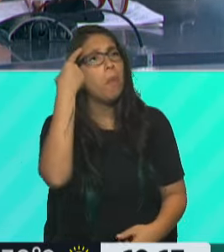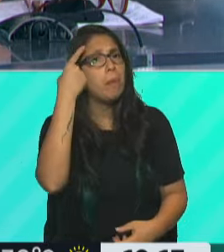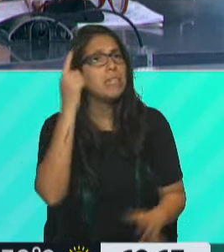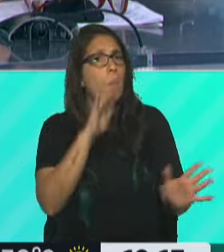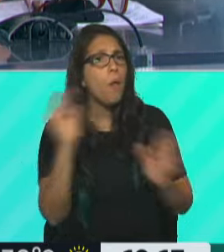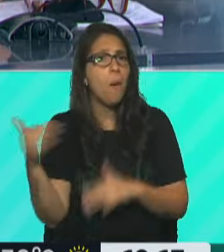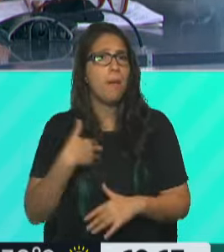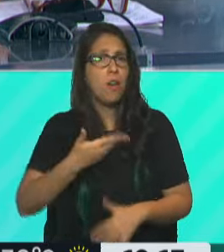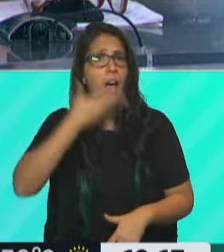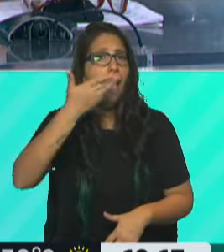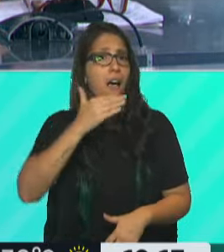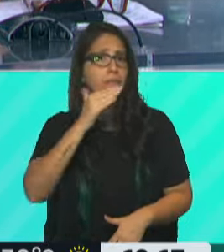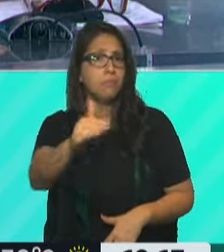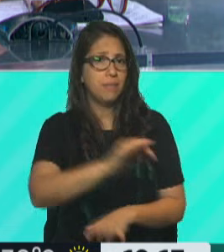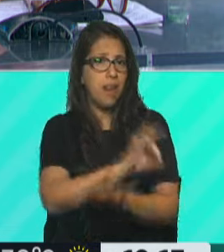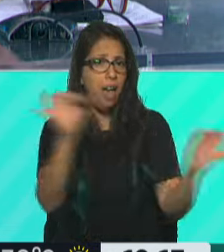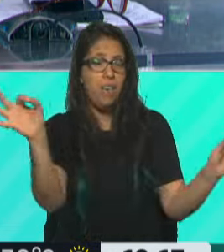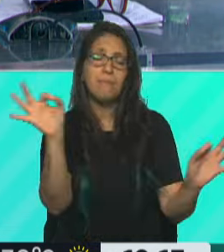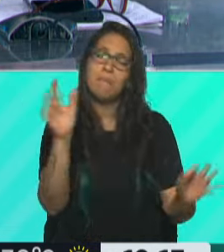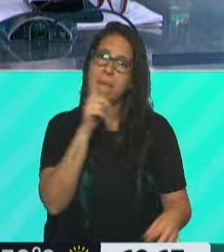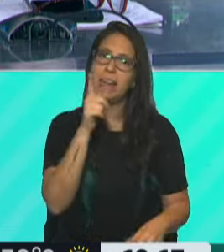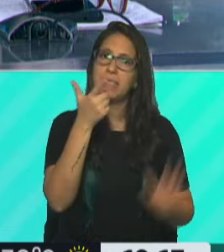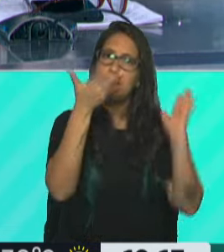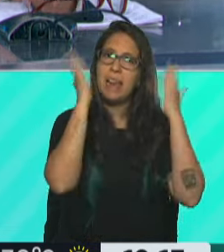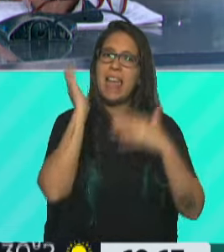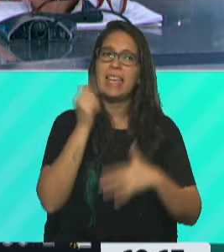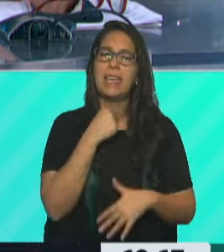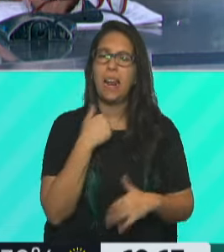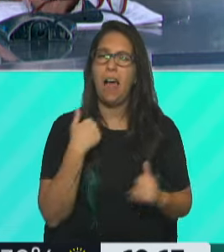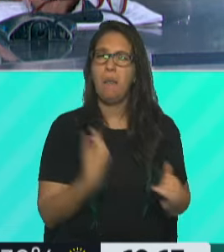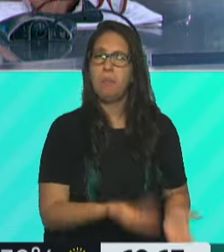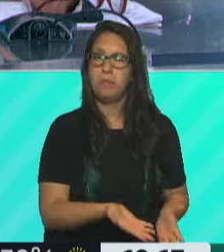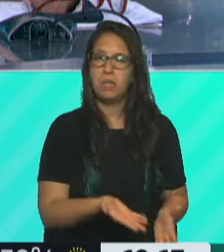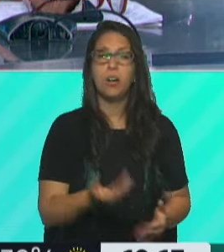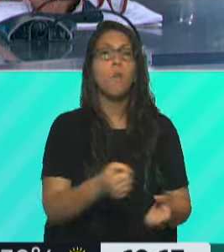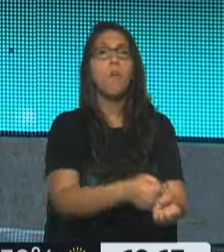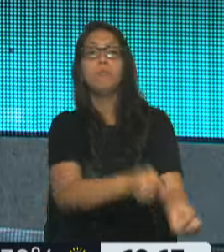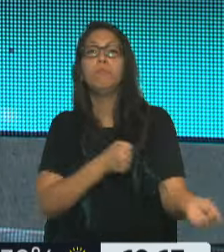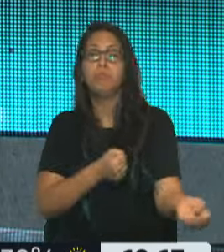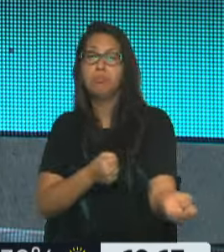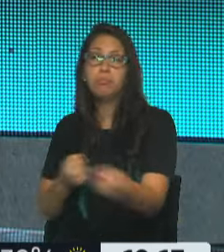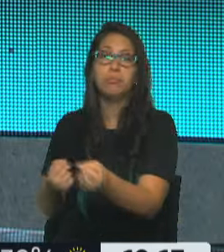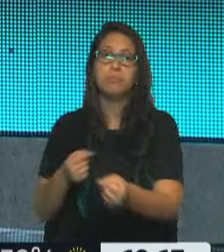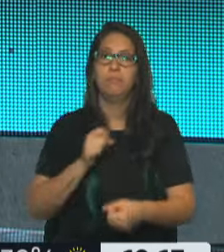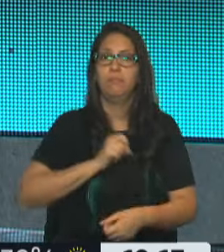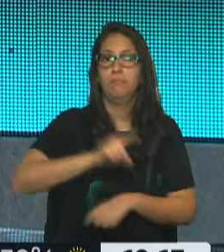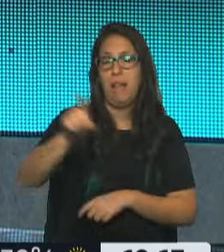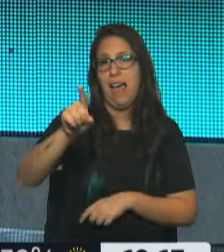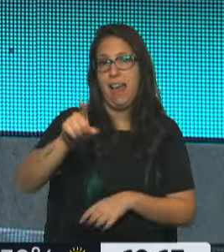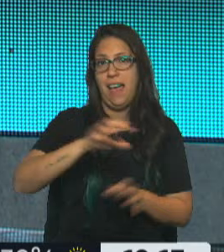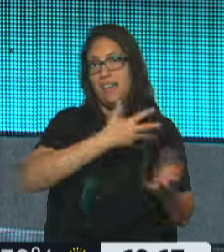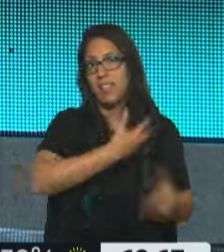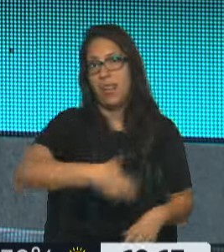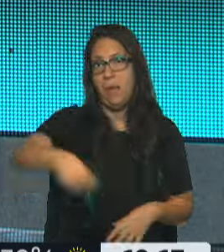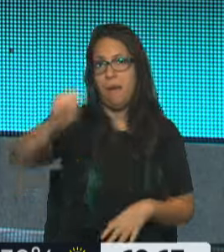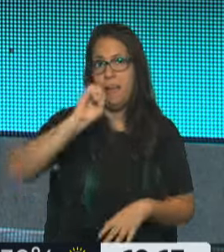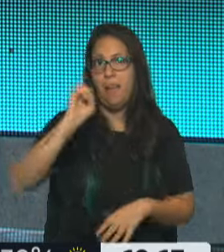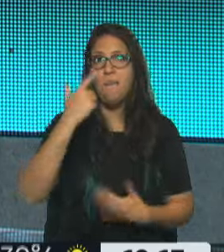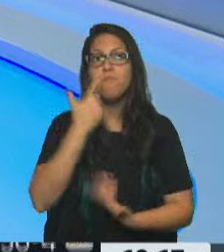plantearlo entonces me parece que mi ley va a tratar de sacar provecho leva La motosierra parada vos claro esta postura